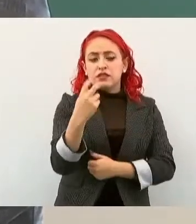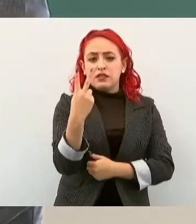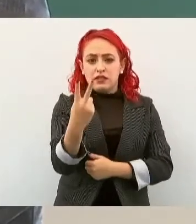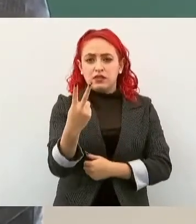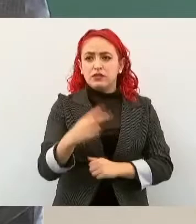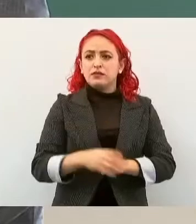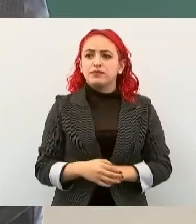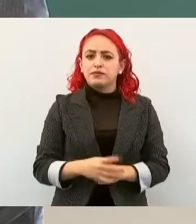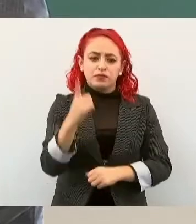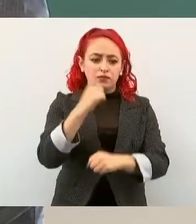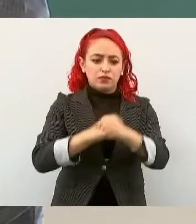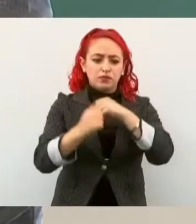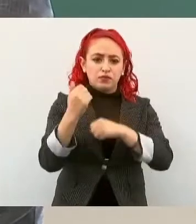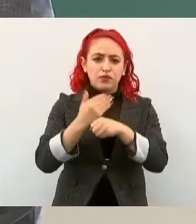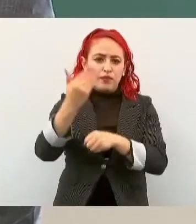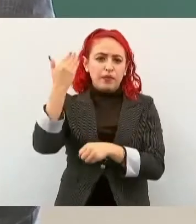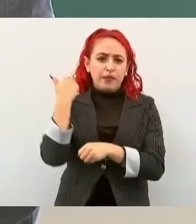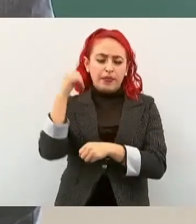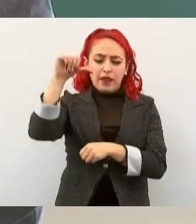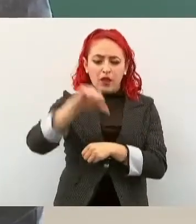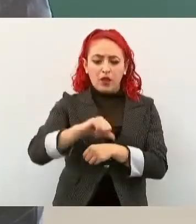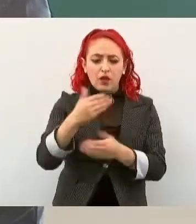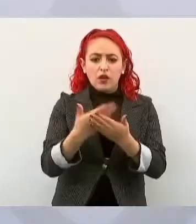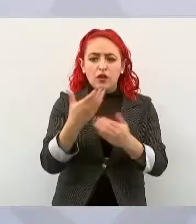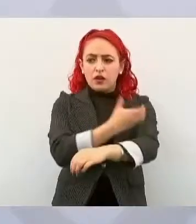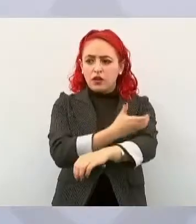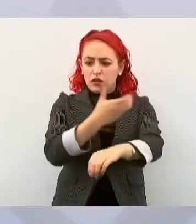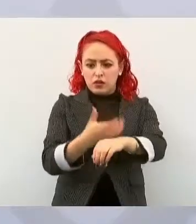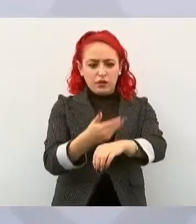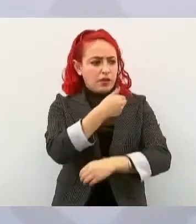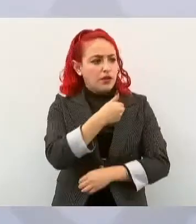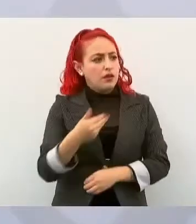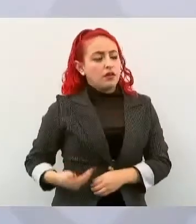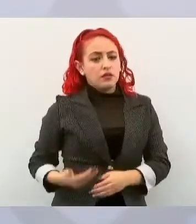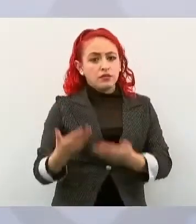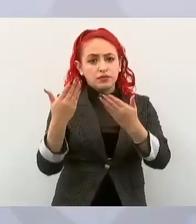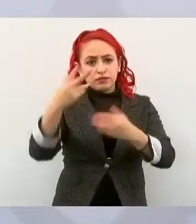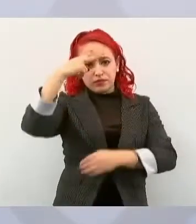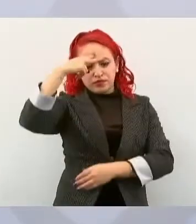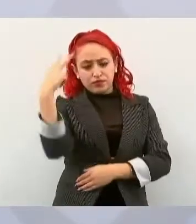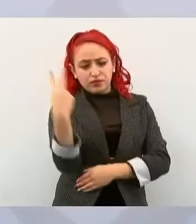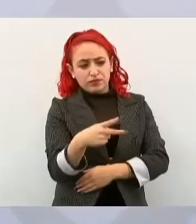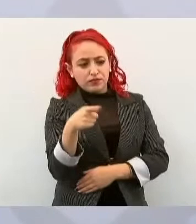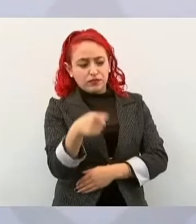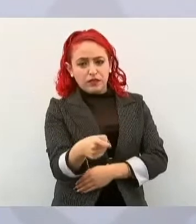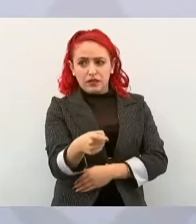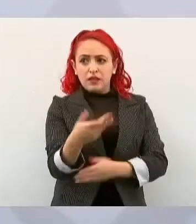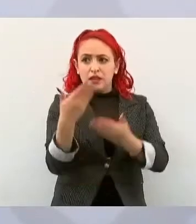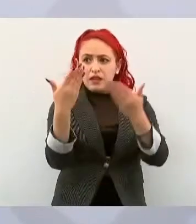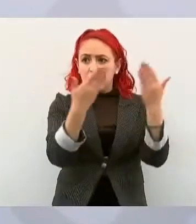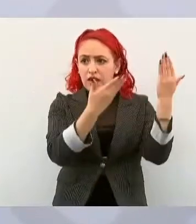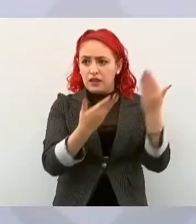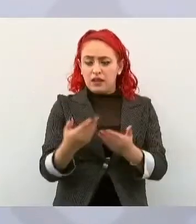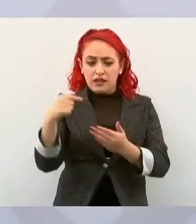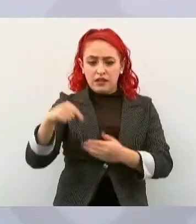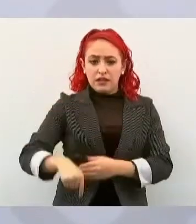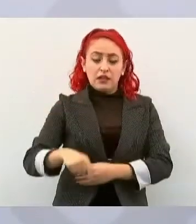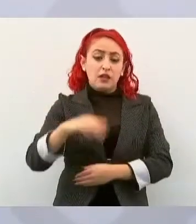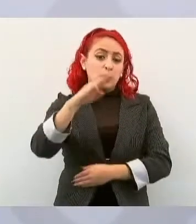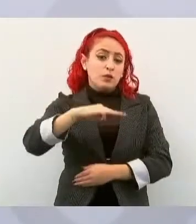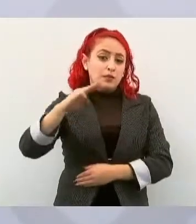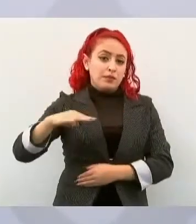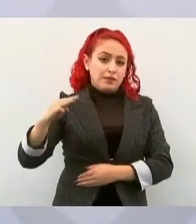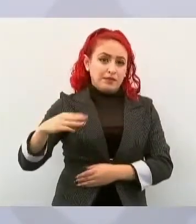7,662 hasta el año pasado. Hoy acompañamos al señor presidente de los mexicanos a la capital michoacana, bella